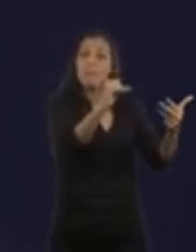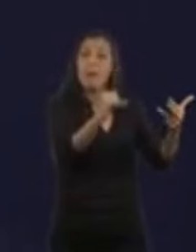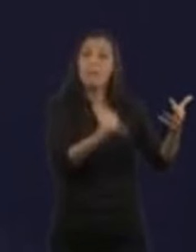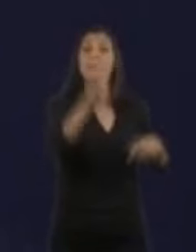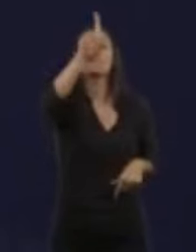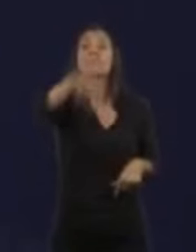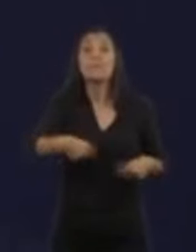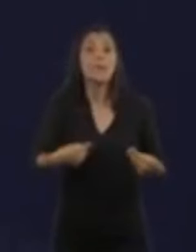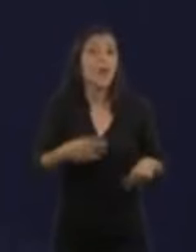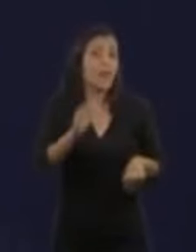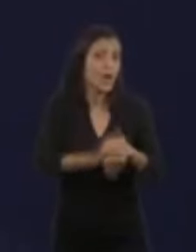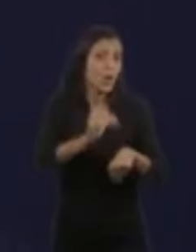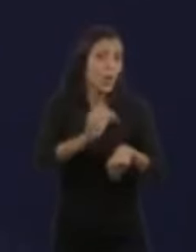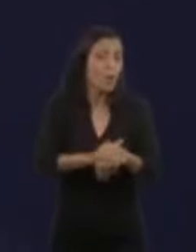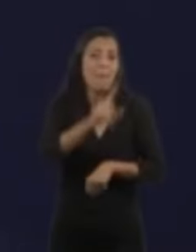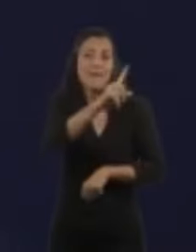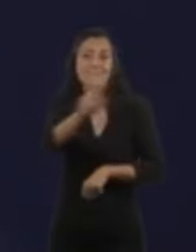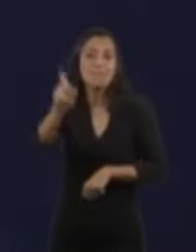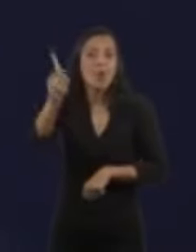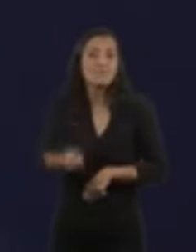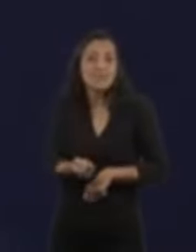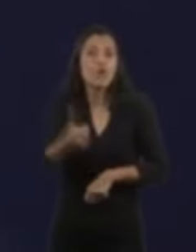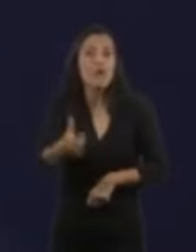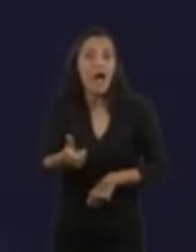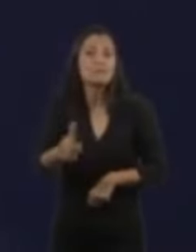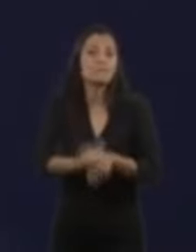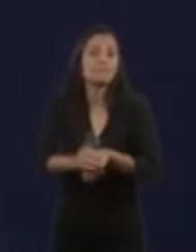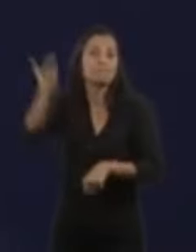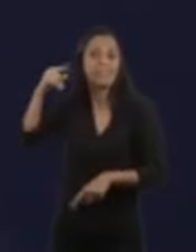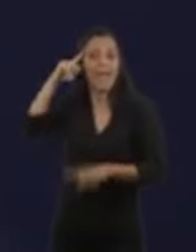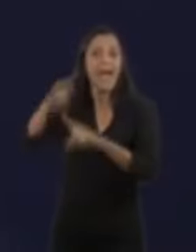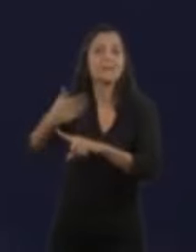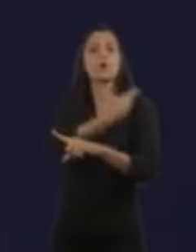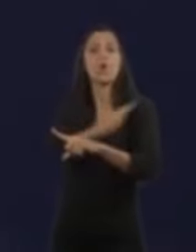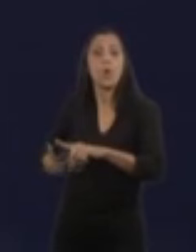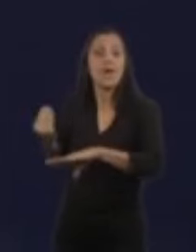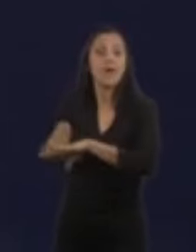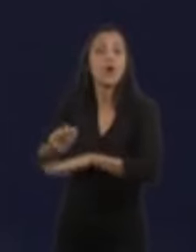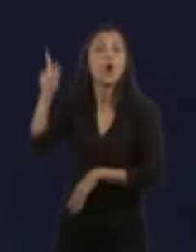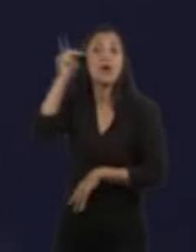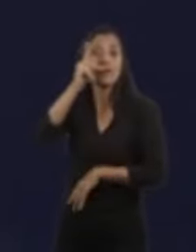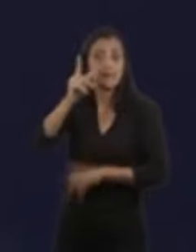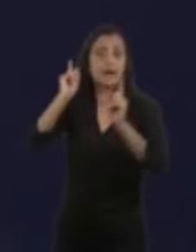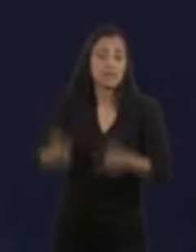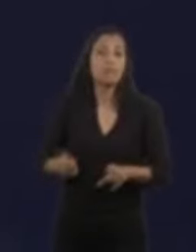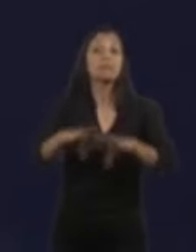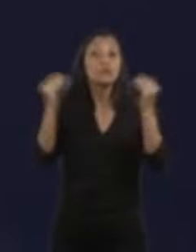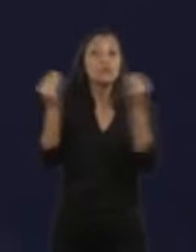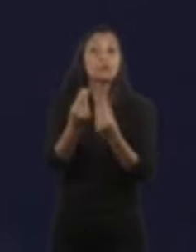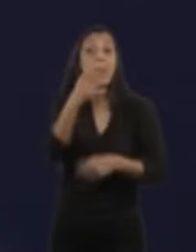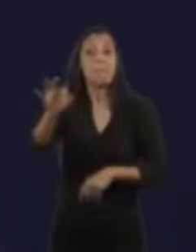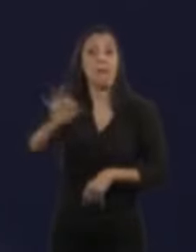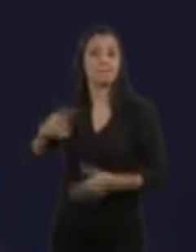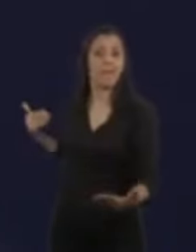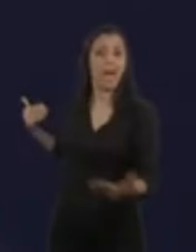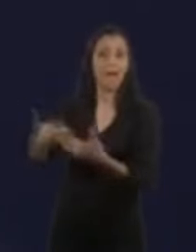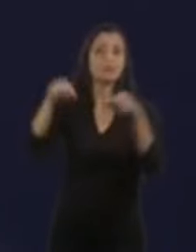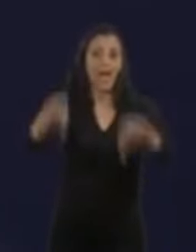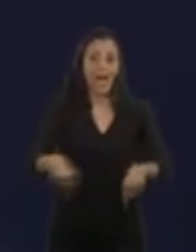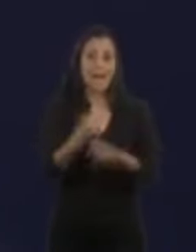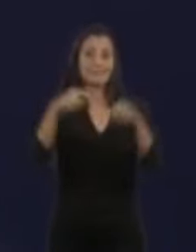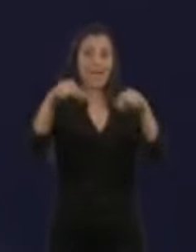son casi con exclusividad responsabilidad del crismo y de los 20 años de desastre que han ocurrido en la Argentina Si se